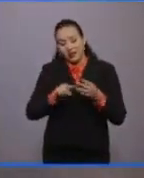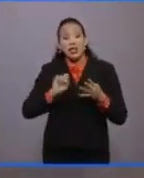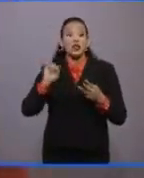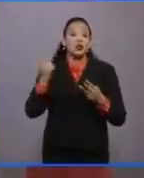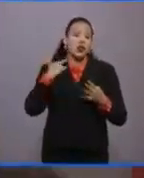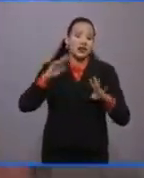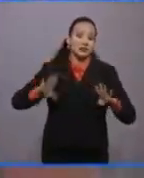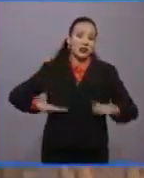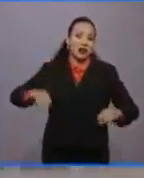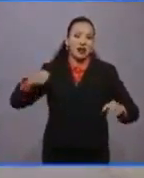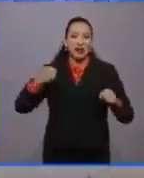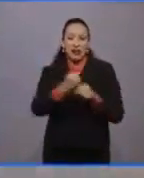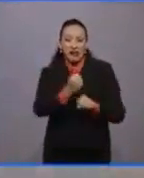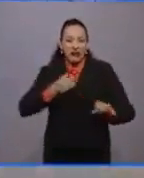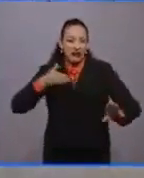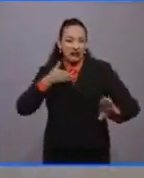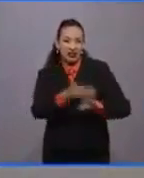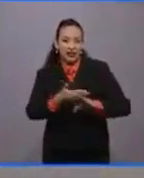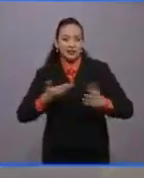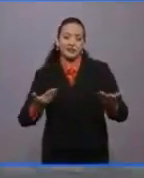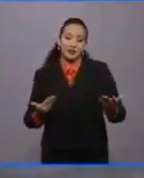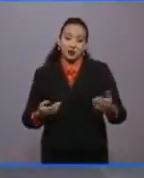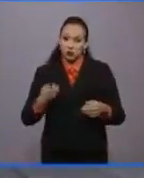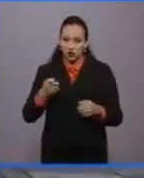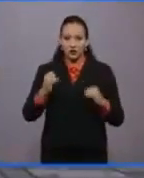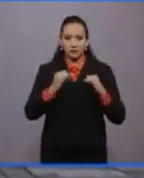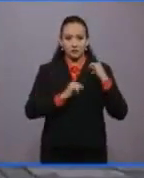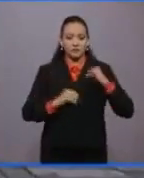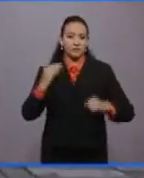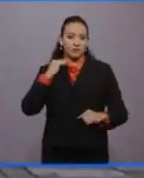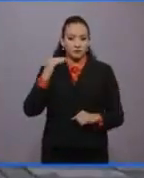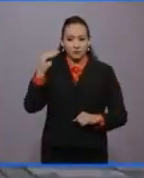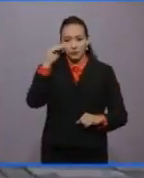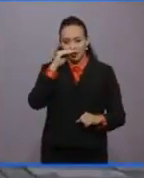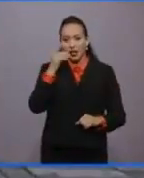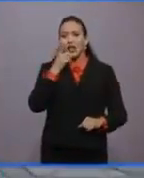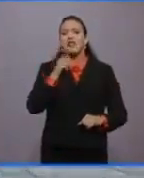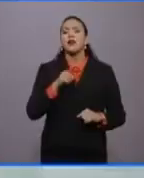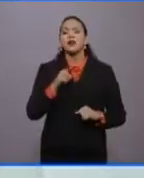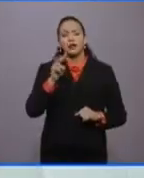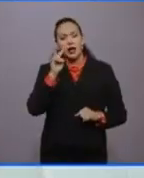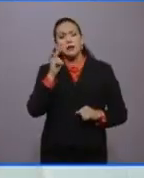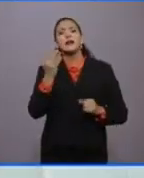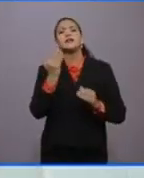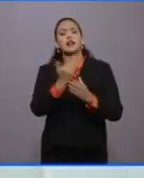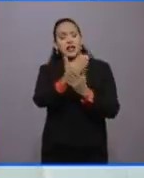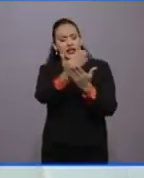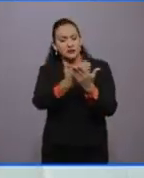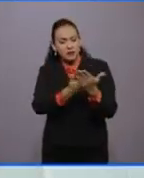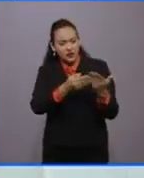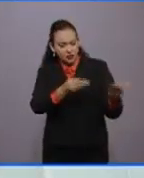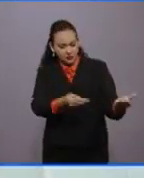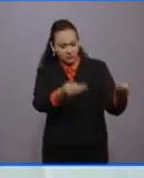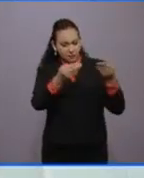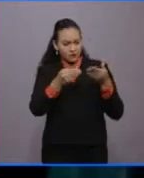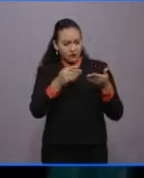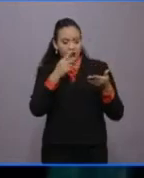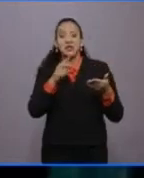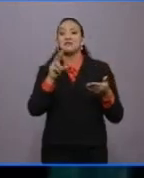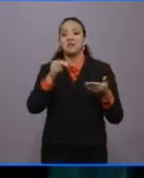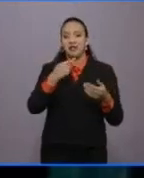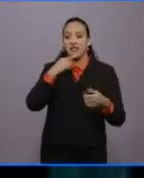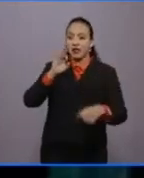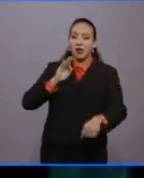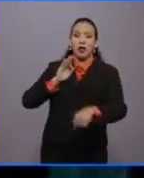expareja. Así, la Defensoría Pública tomó la representación de forma extraordinaria y presentó un amparo directo que